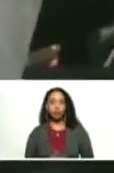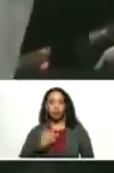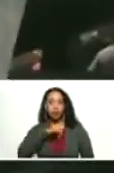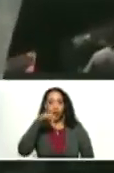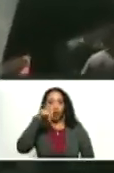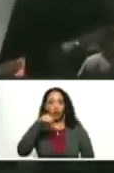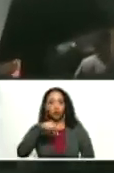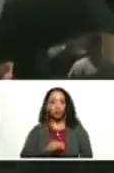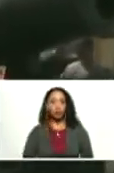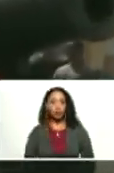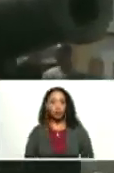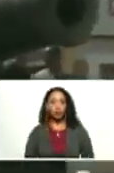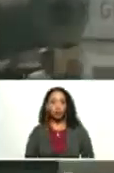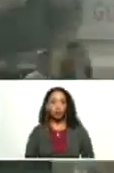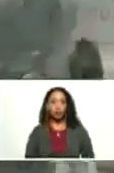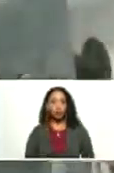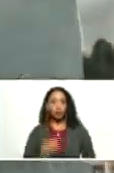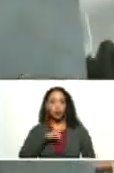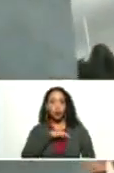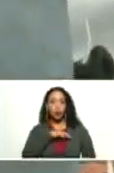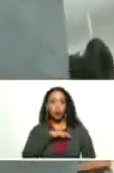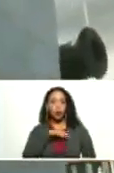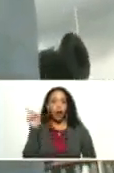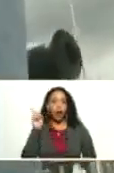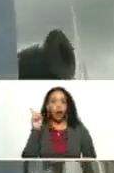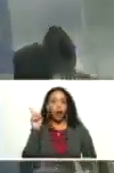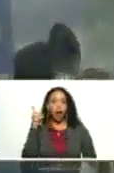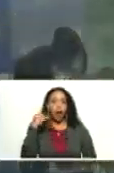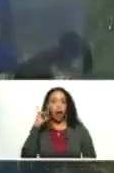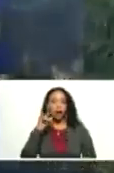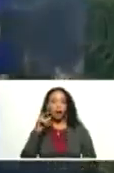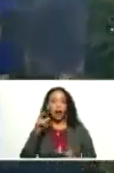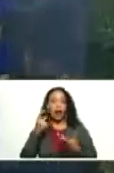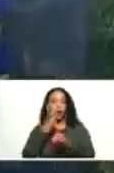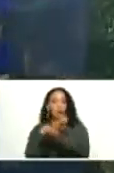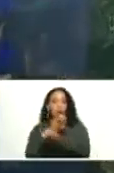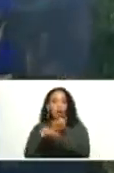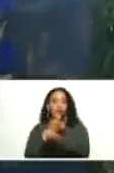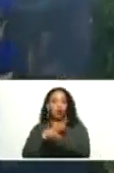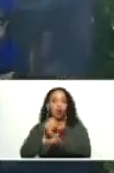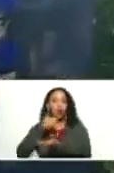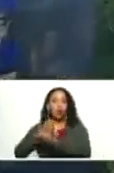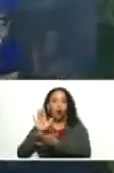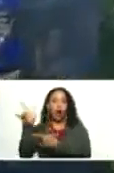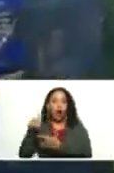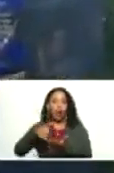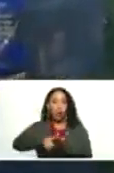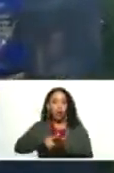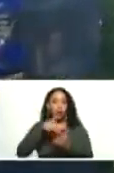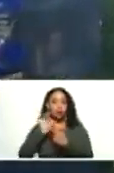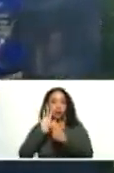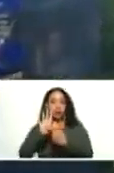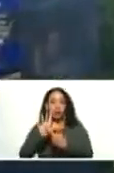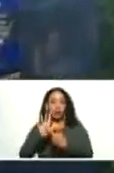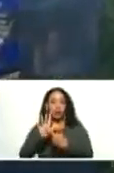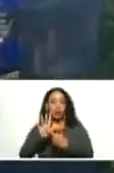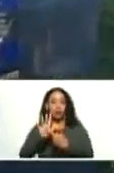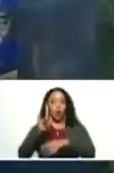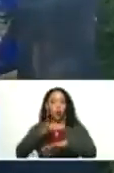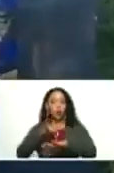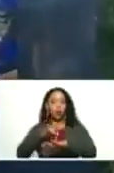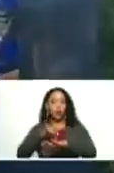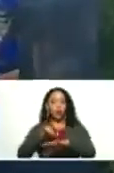pues, por aquí dejó él sus restos, sus rastros, su huella del proyecto